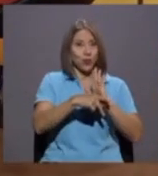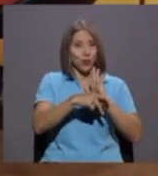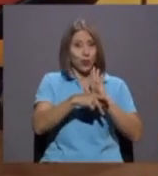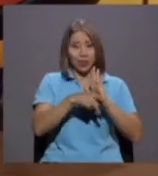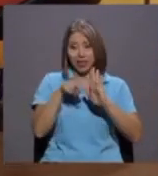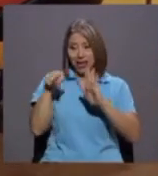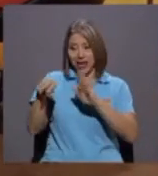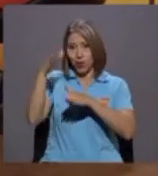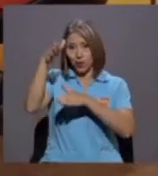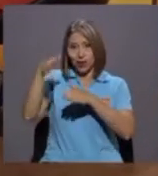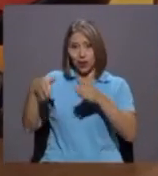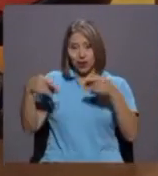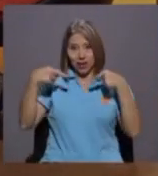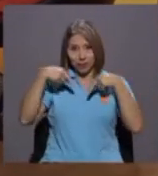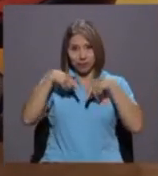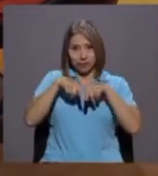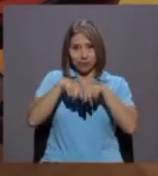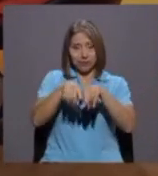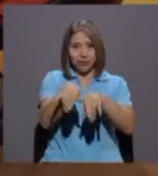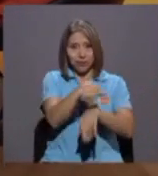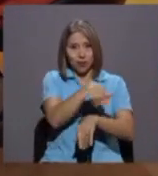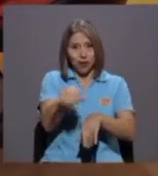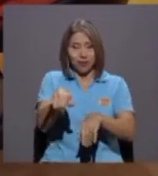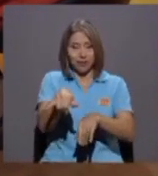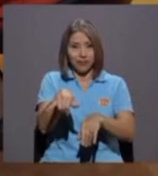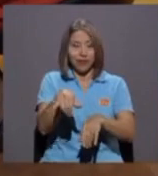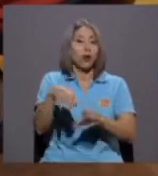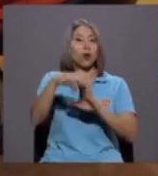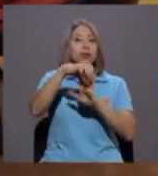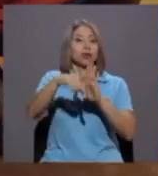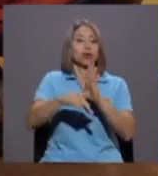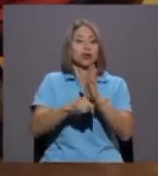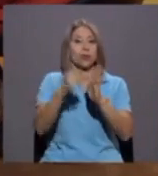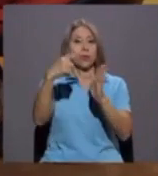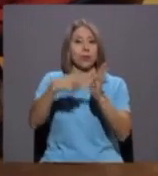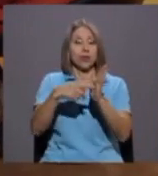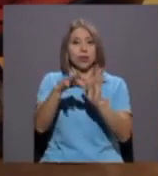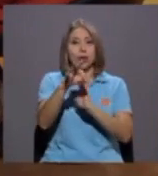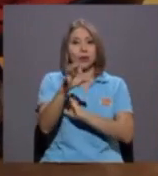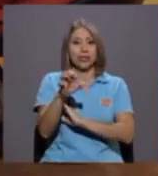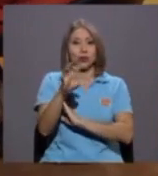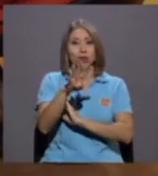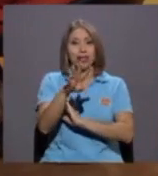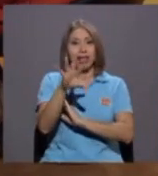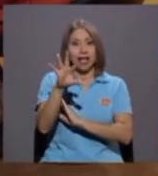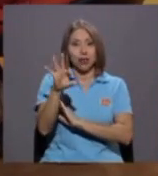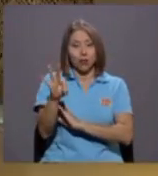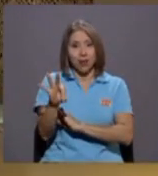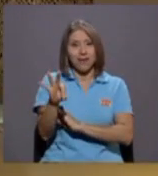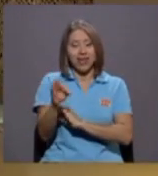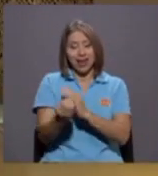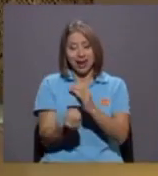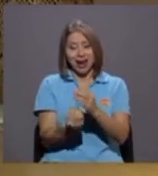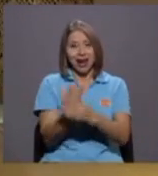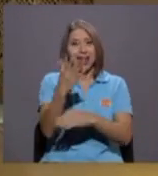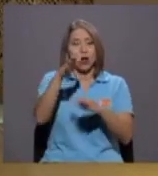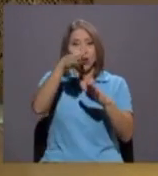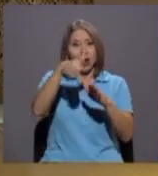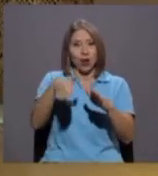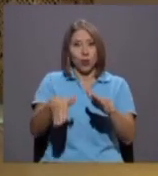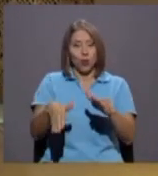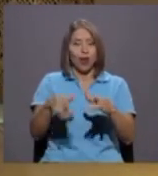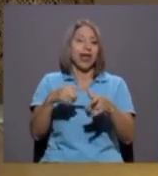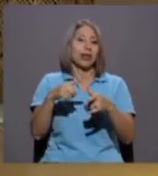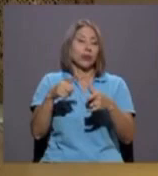del 49 creó formalmente el órgano Contralor, de manera que